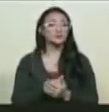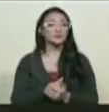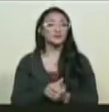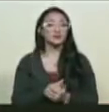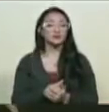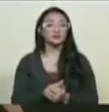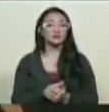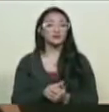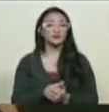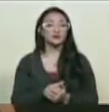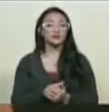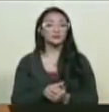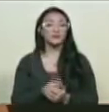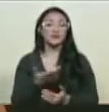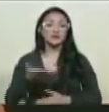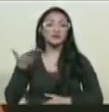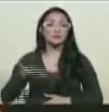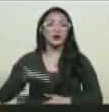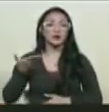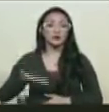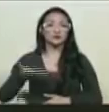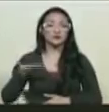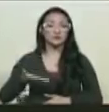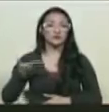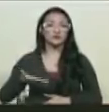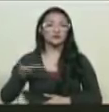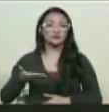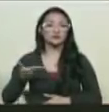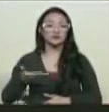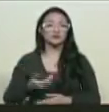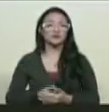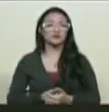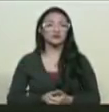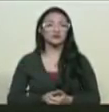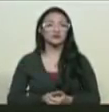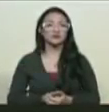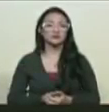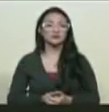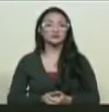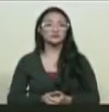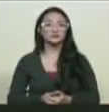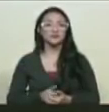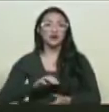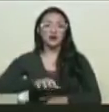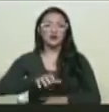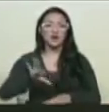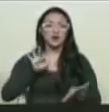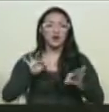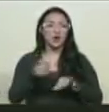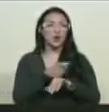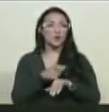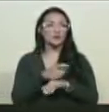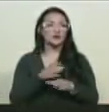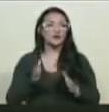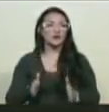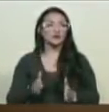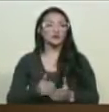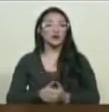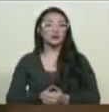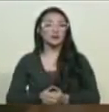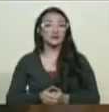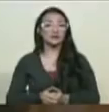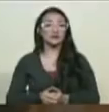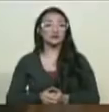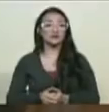evento muy importante también, que es la renovación de los poderes regionales, la elección de gobernadores.